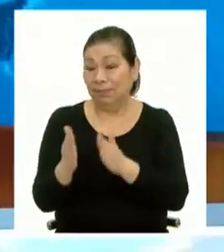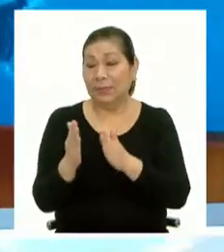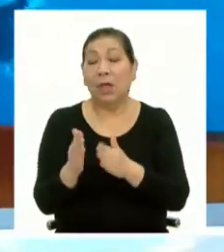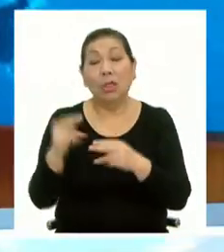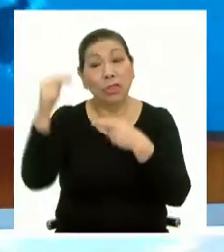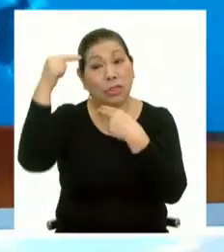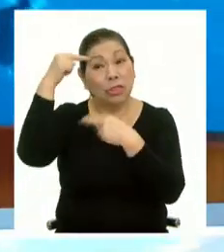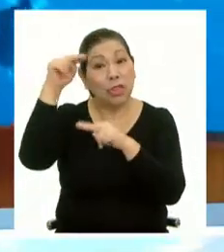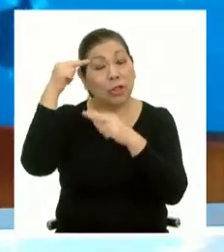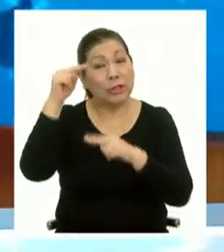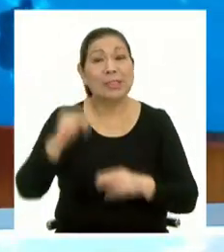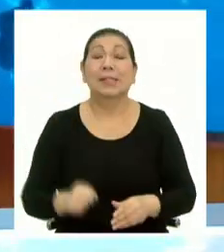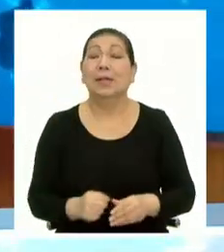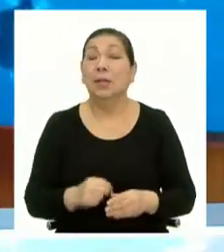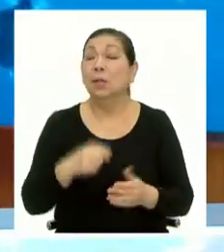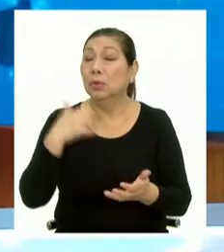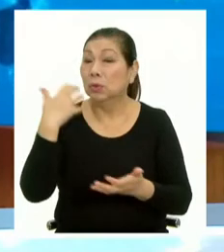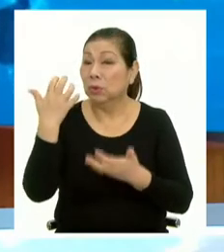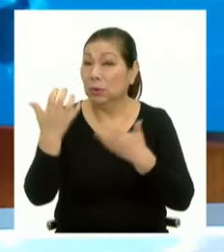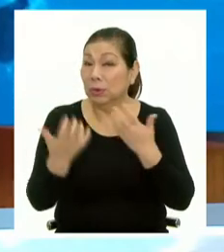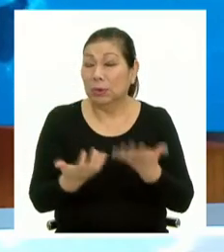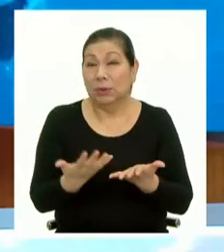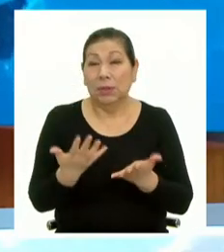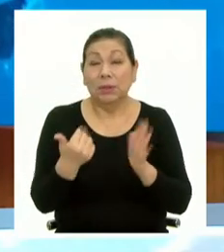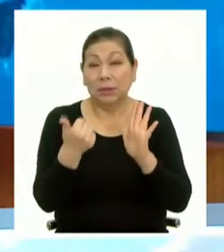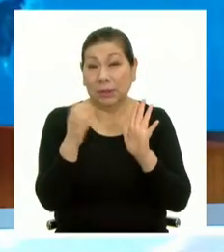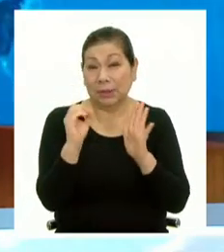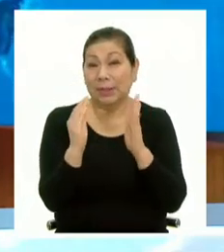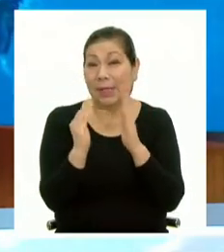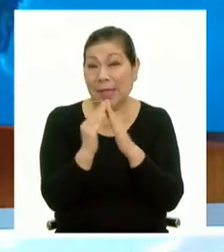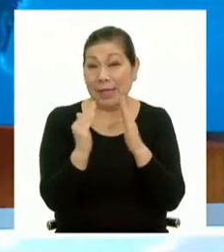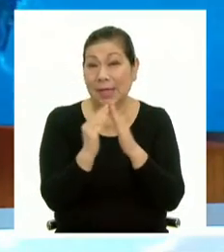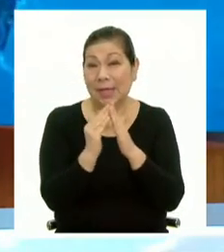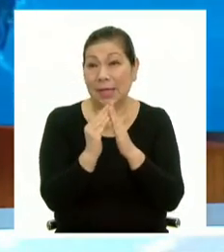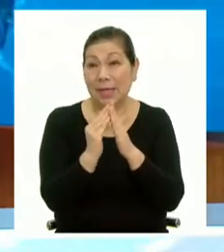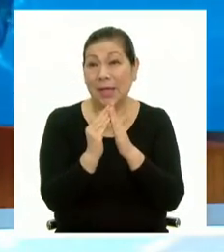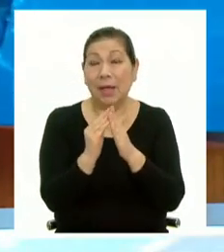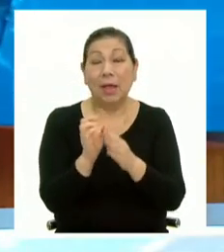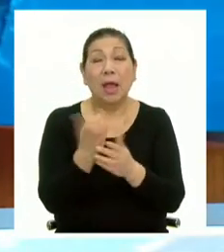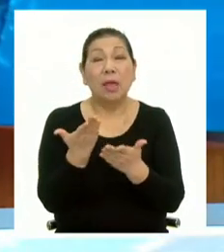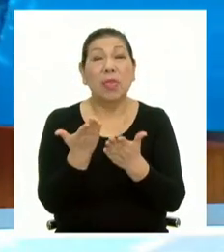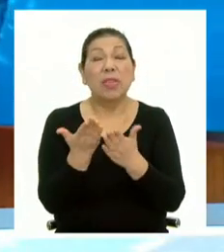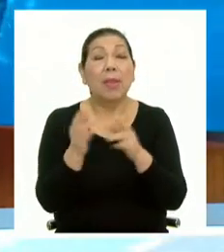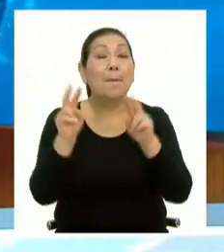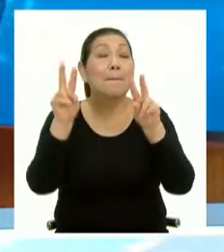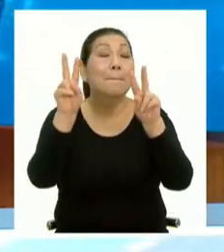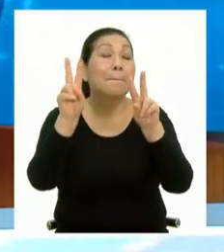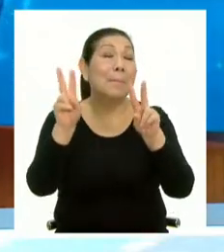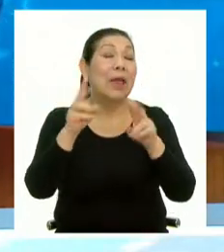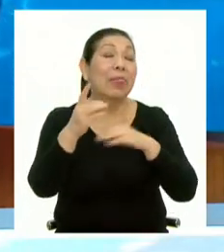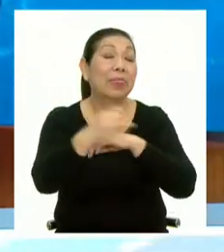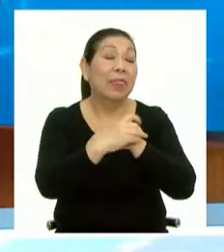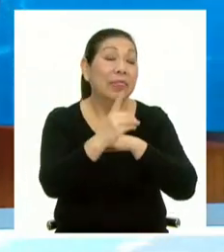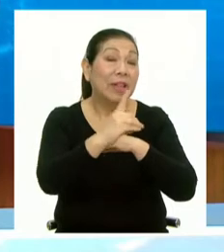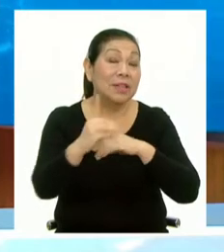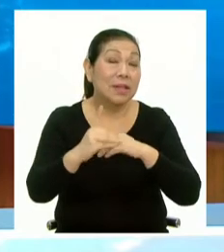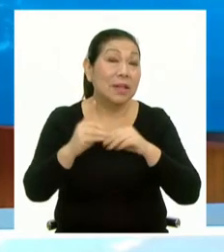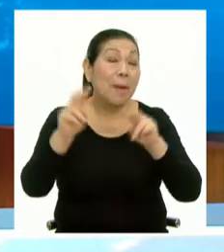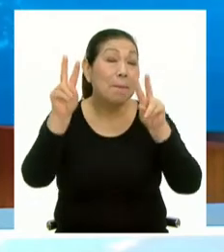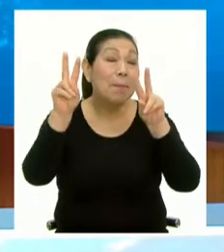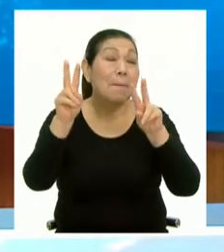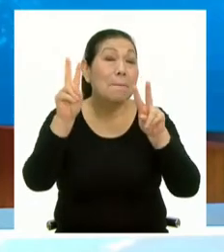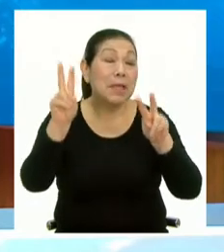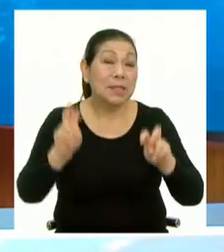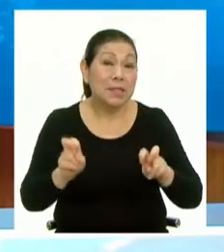para comentarles que un incendio consumió al menos 60 viviendas en la zona de Lomo de Corvina en Villa El Salvador, la cual fue invadida temporalmente